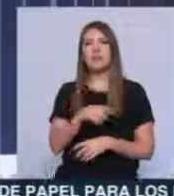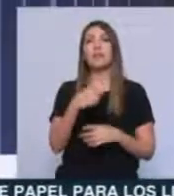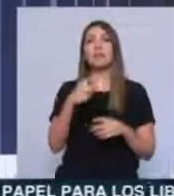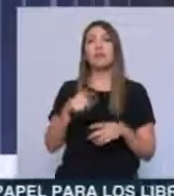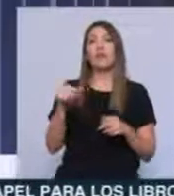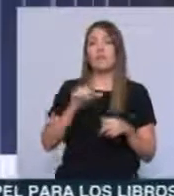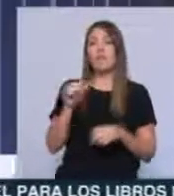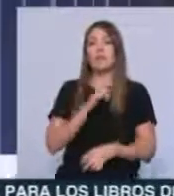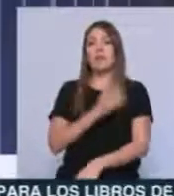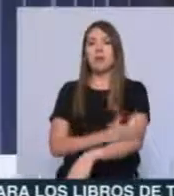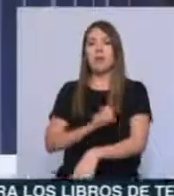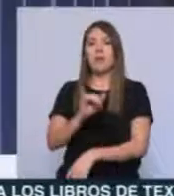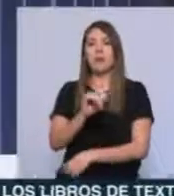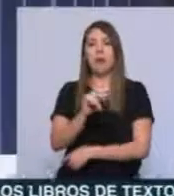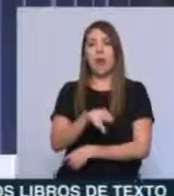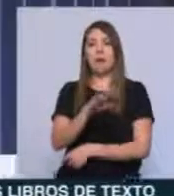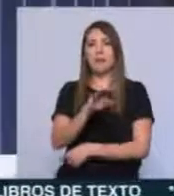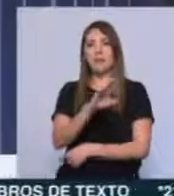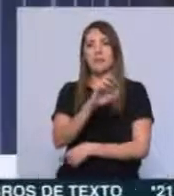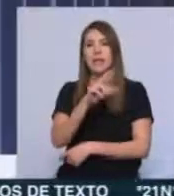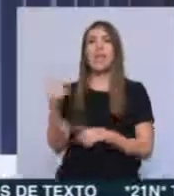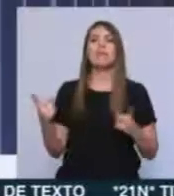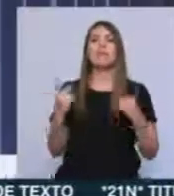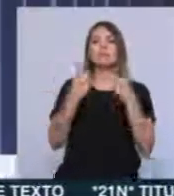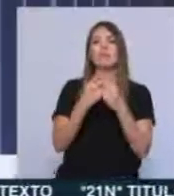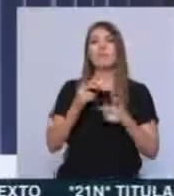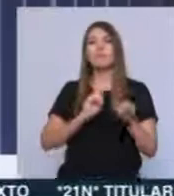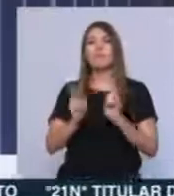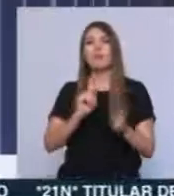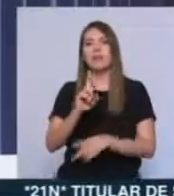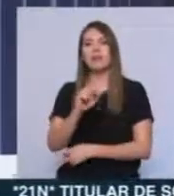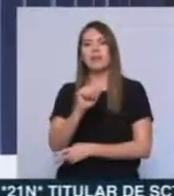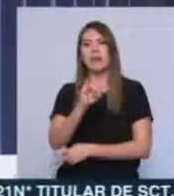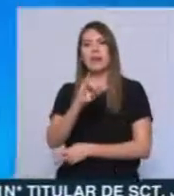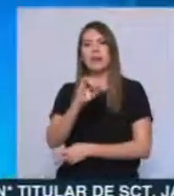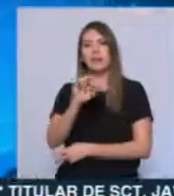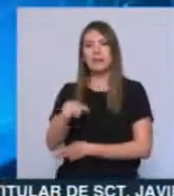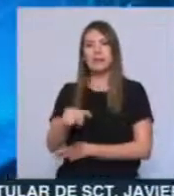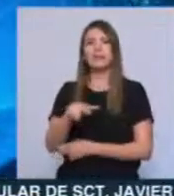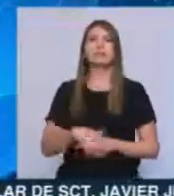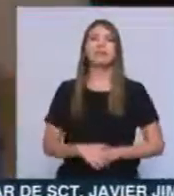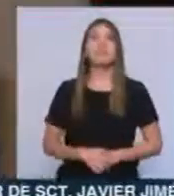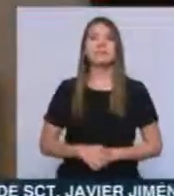compañero Juan Becerra conversó con el presidente de Rotary Internacional, Barry Rising. Esto fue lo que dijo.